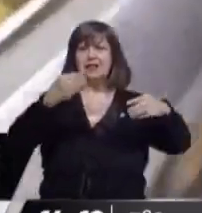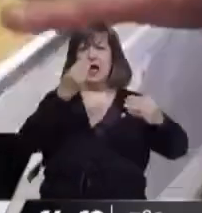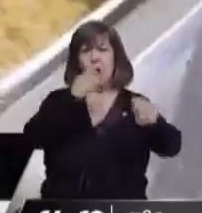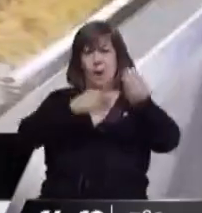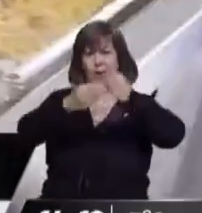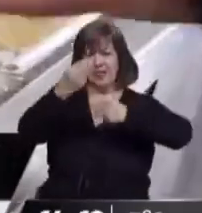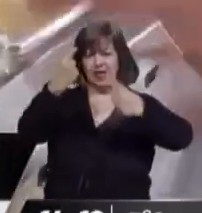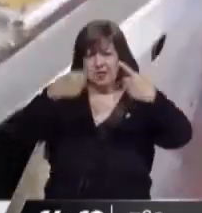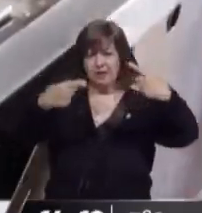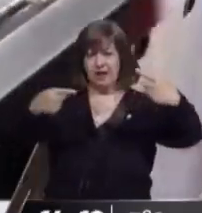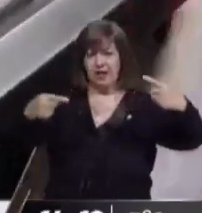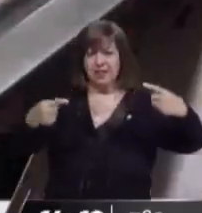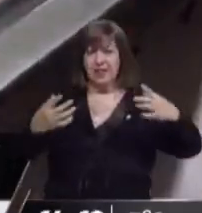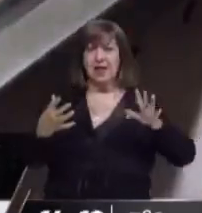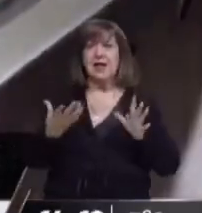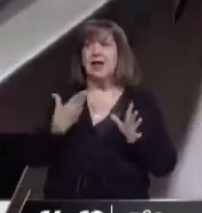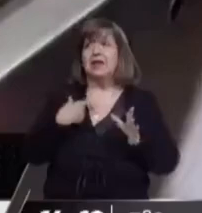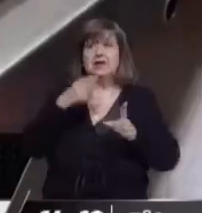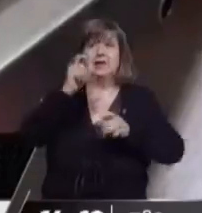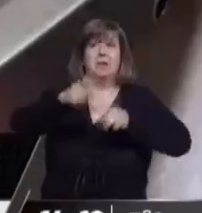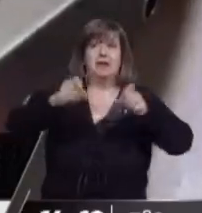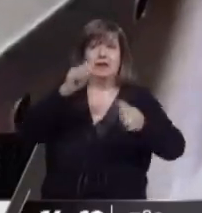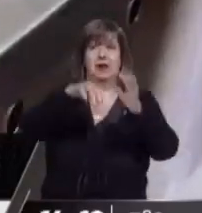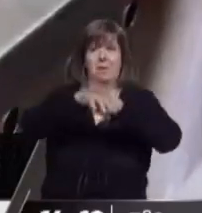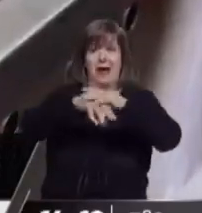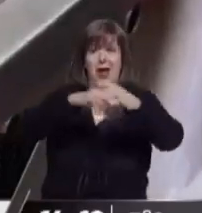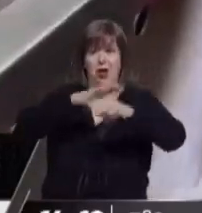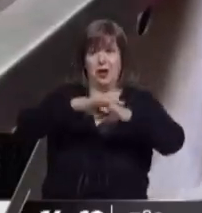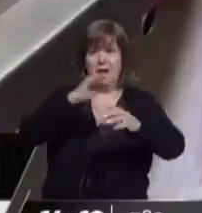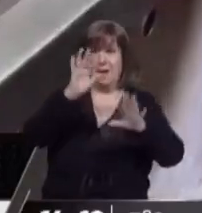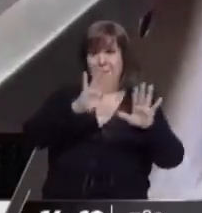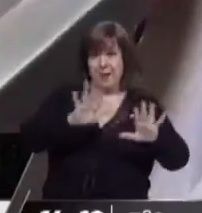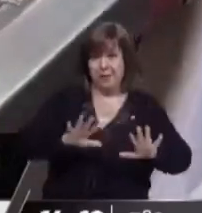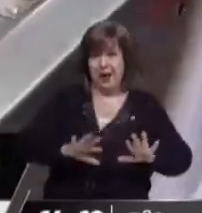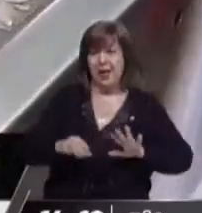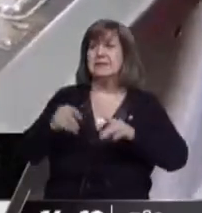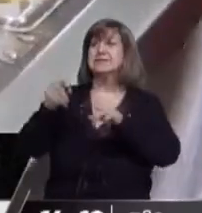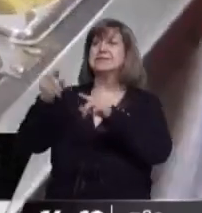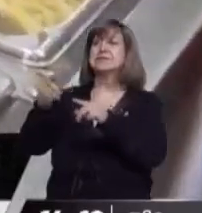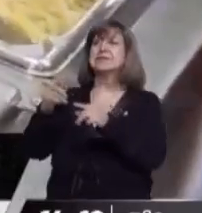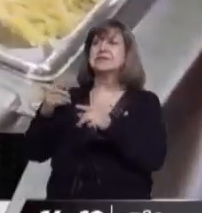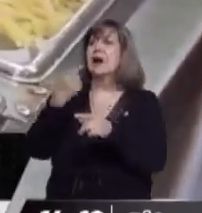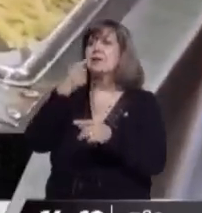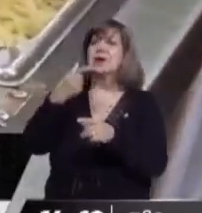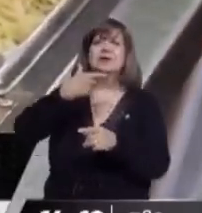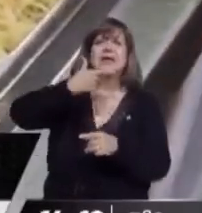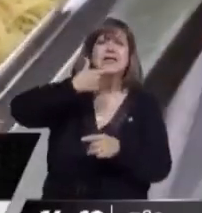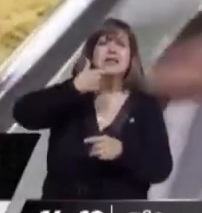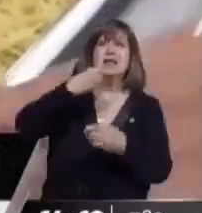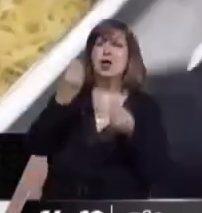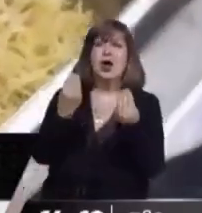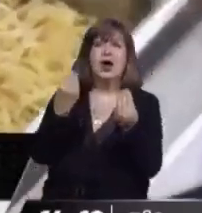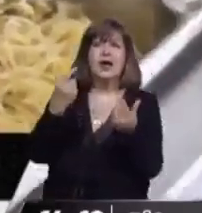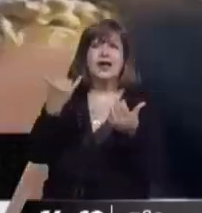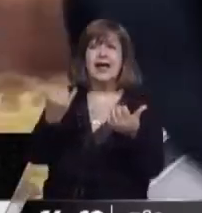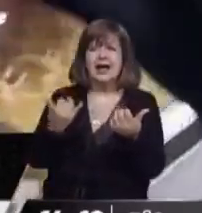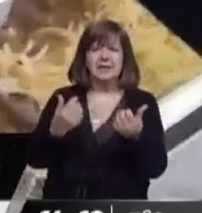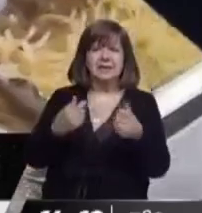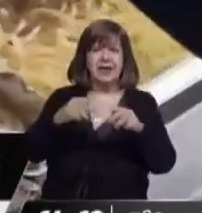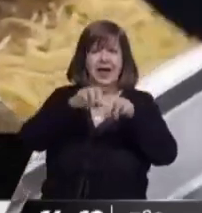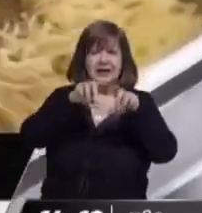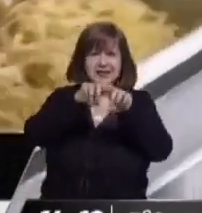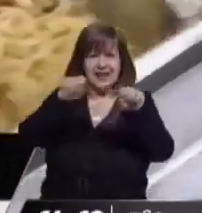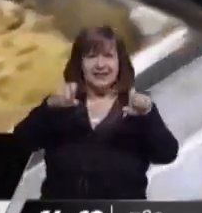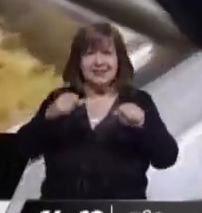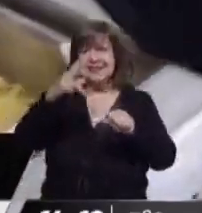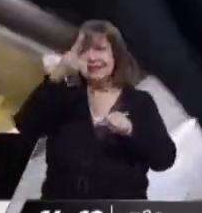est Acá hay mucha gente vivendo dearo contanos el menú qu hay en un 30 segundos Qué hay Uh lo estás viendo acá veo salchicha